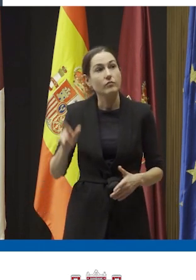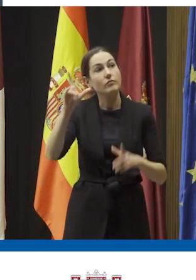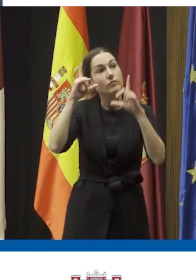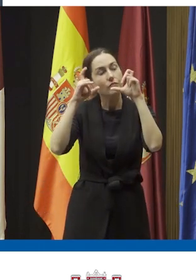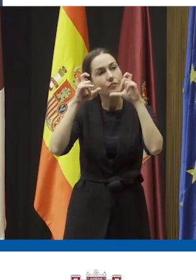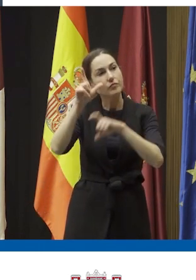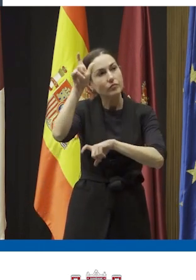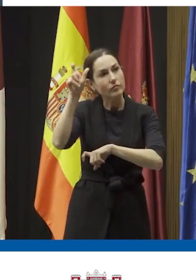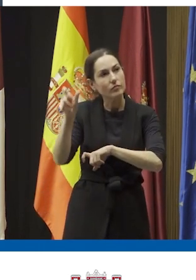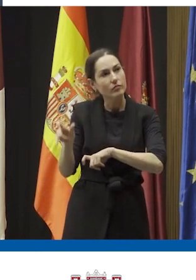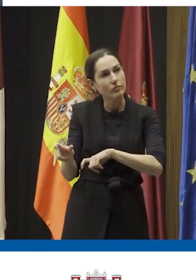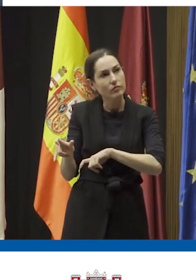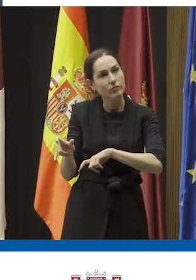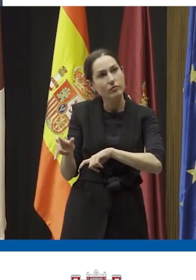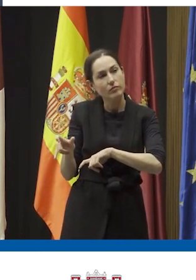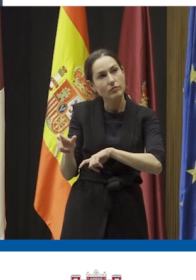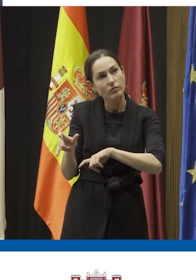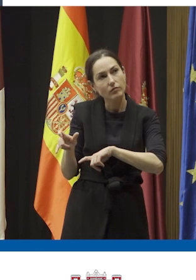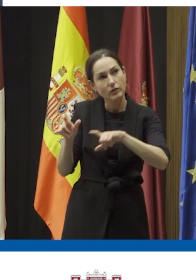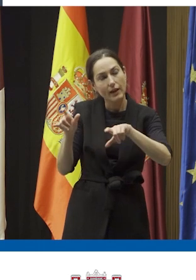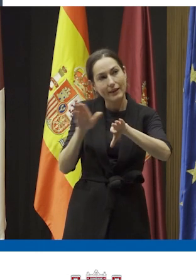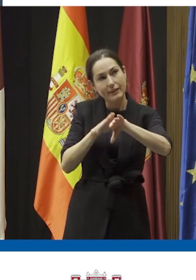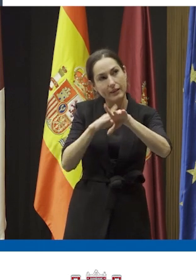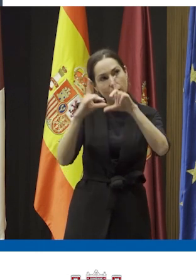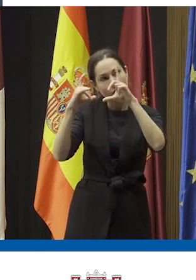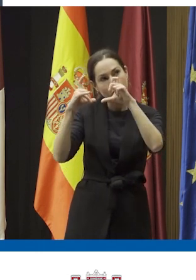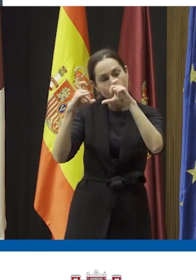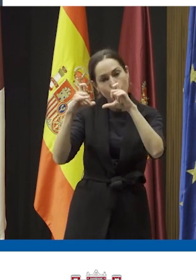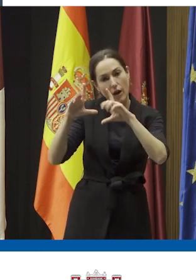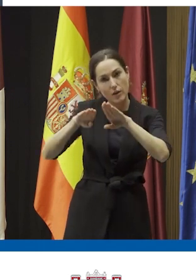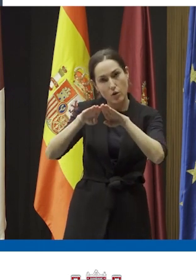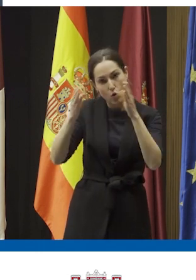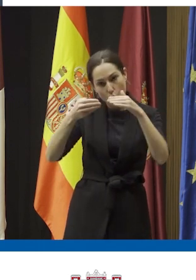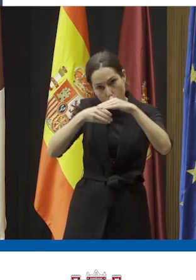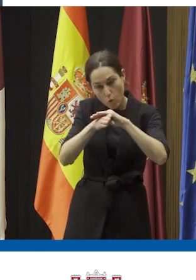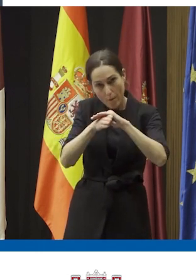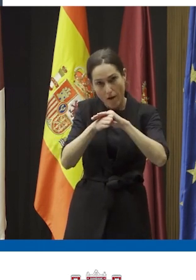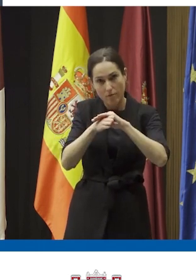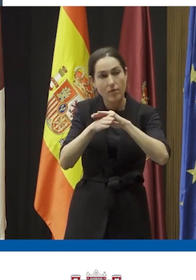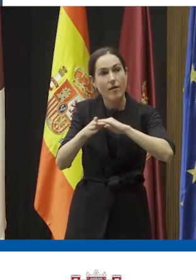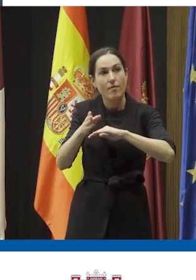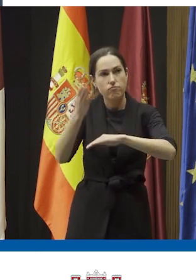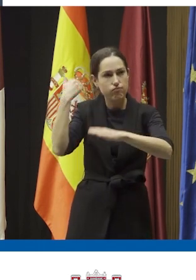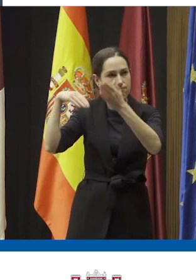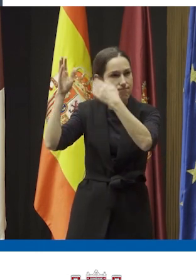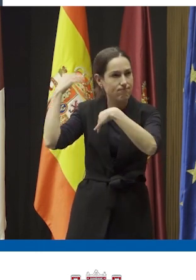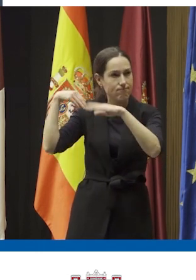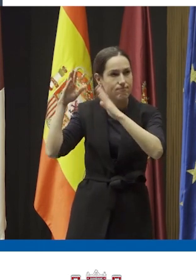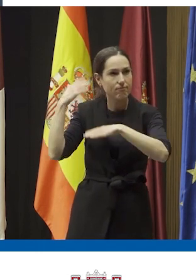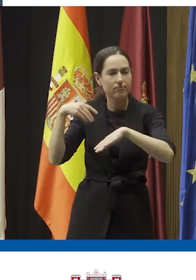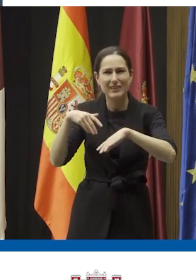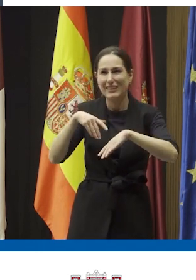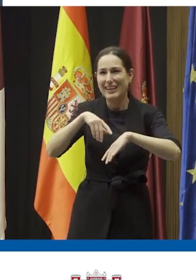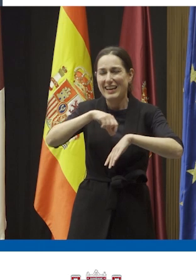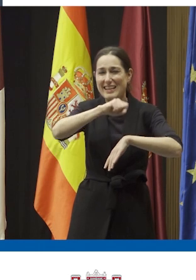ustedes a la izquierda, corresponde a una cueva prehistórica en los Pirineos, en los Tres Hermanos, de más o menos